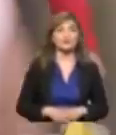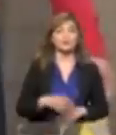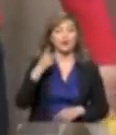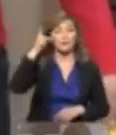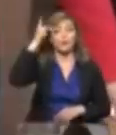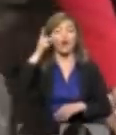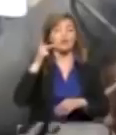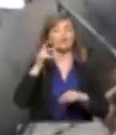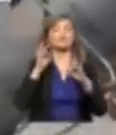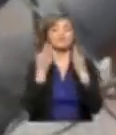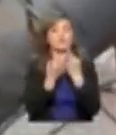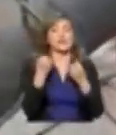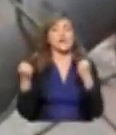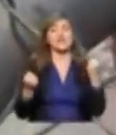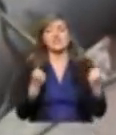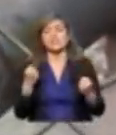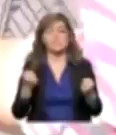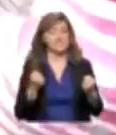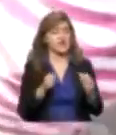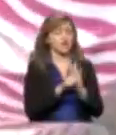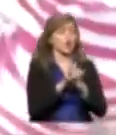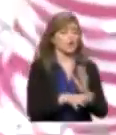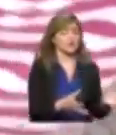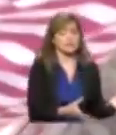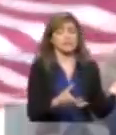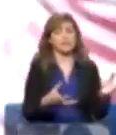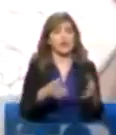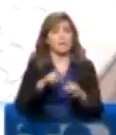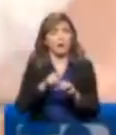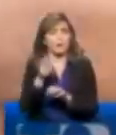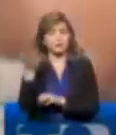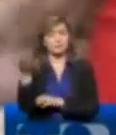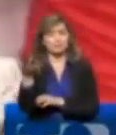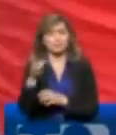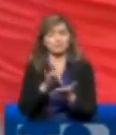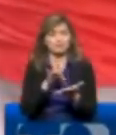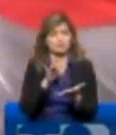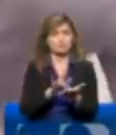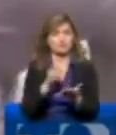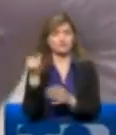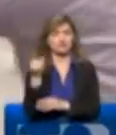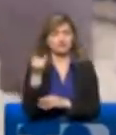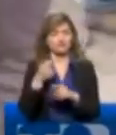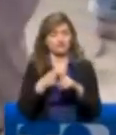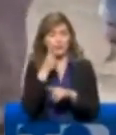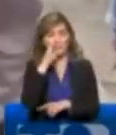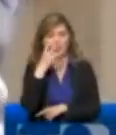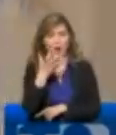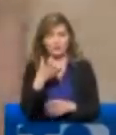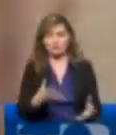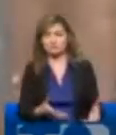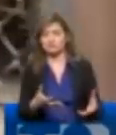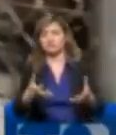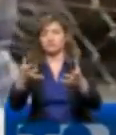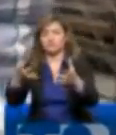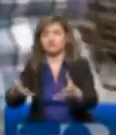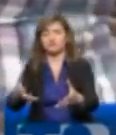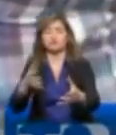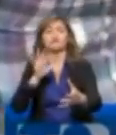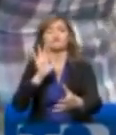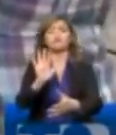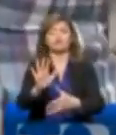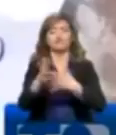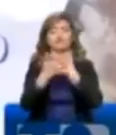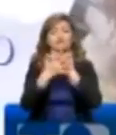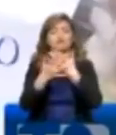Padres desesperados llevando lo que pueden. Papas, arroz, legumbres, pan y otros alimentos. Todo esto en